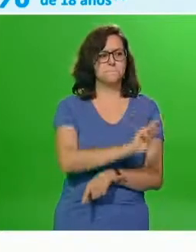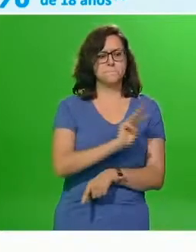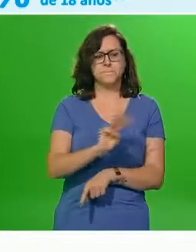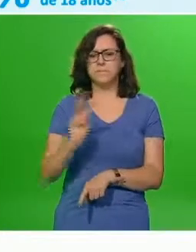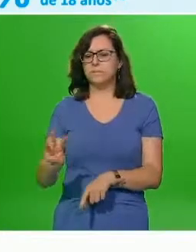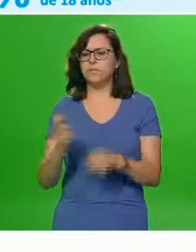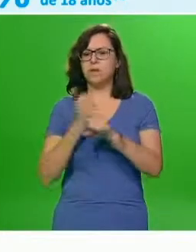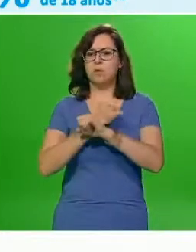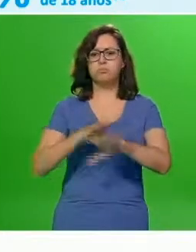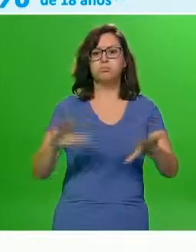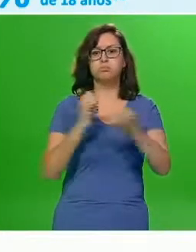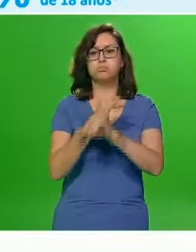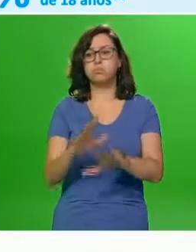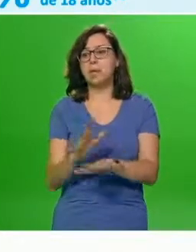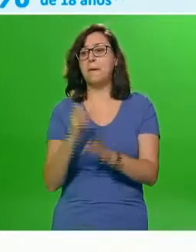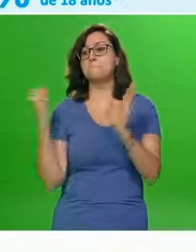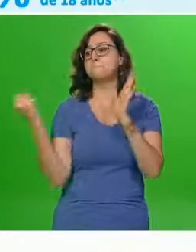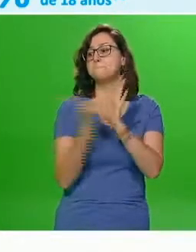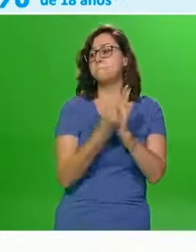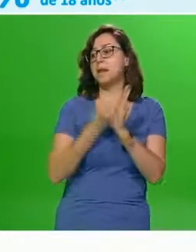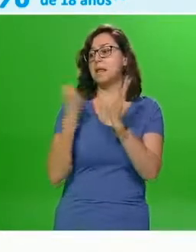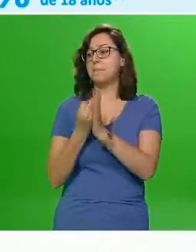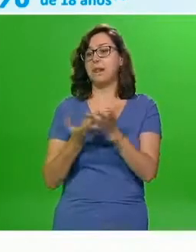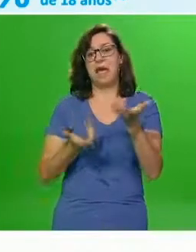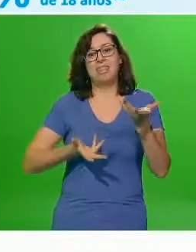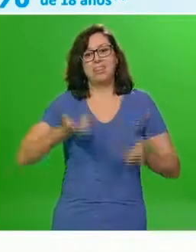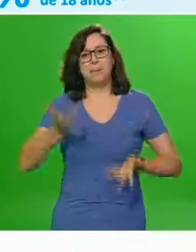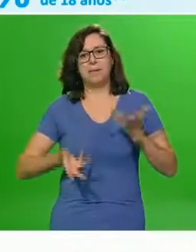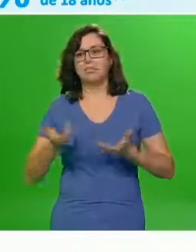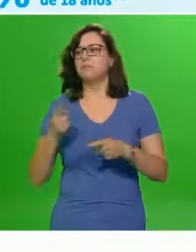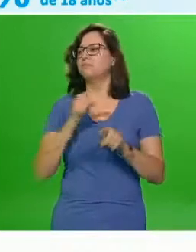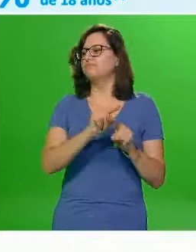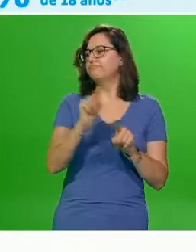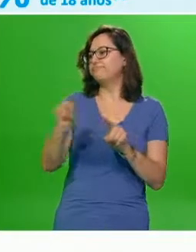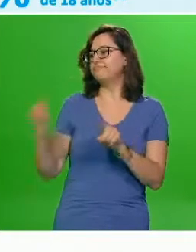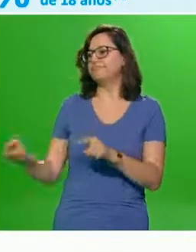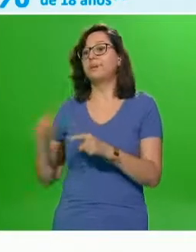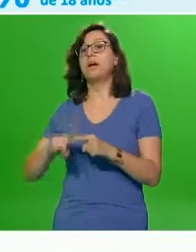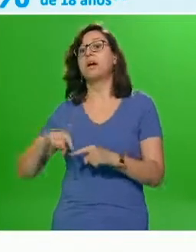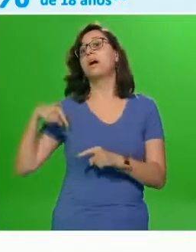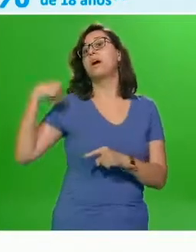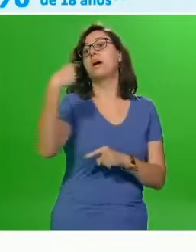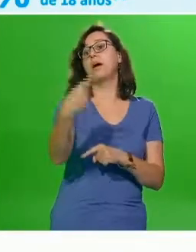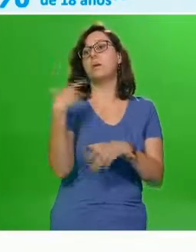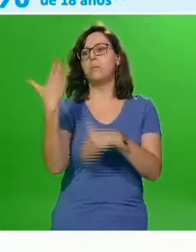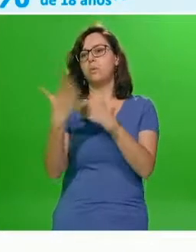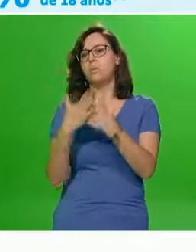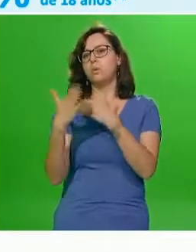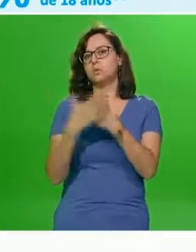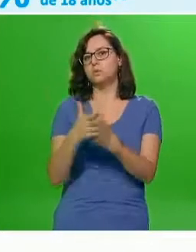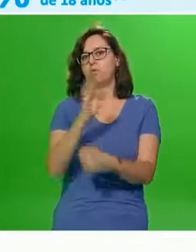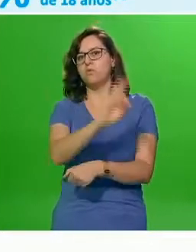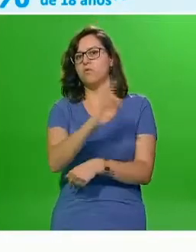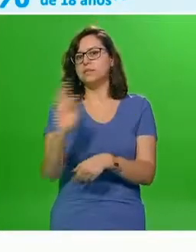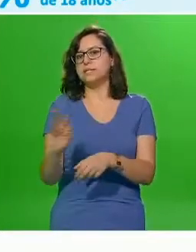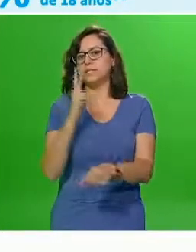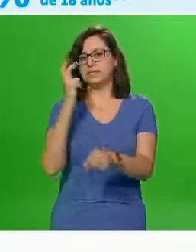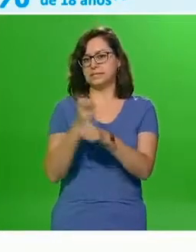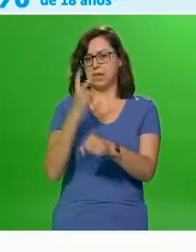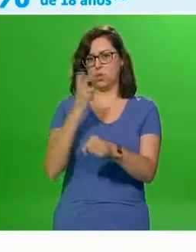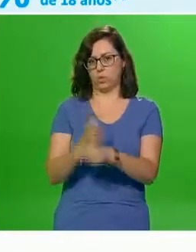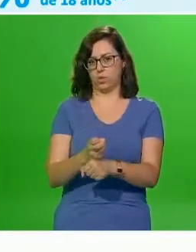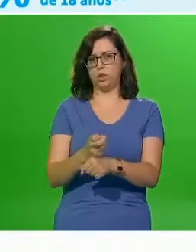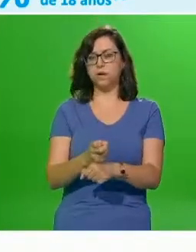podrán ver que cada una de las marcas de vacuna tiene diferentes intervalos entre la primera y la segunda dosis, y